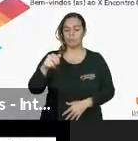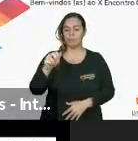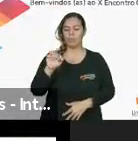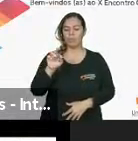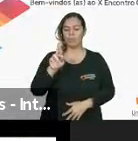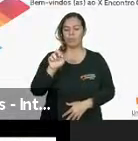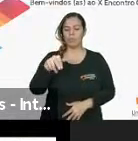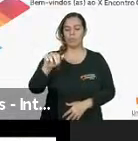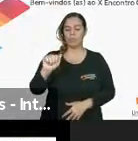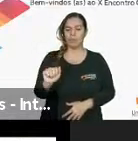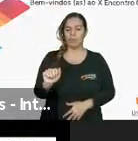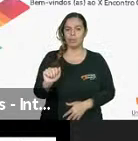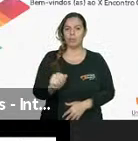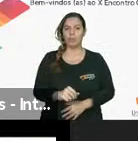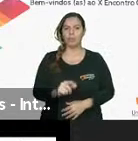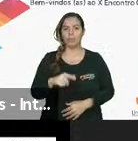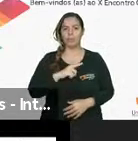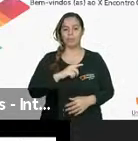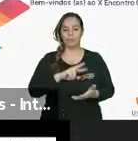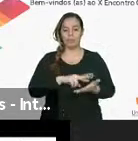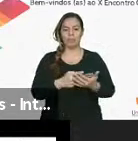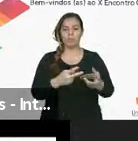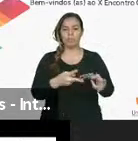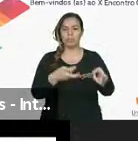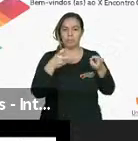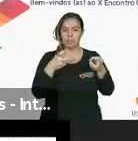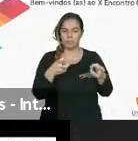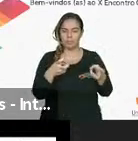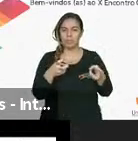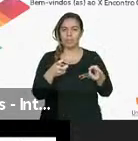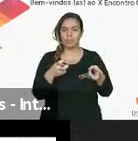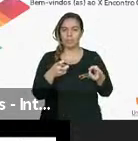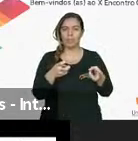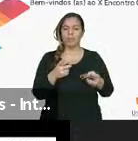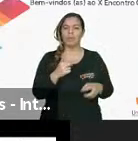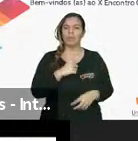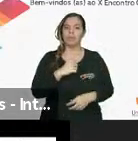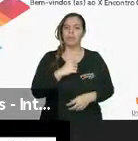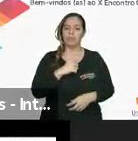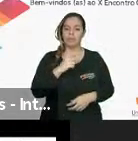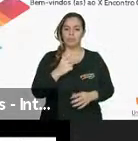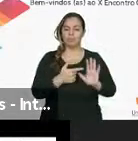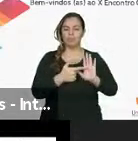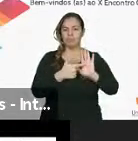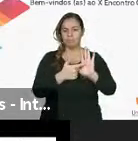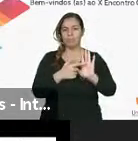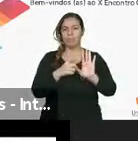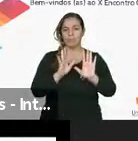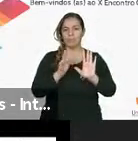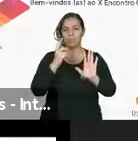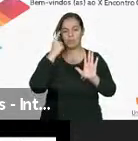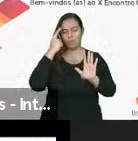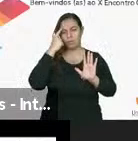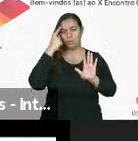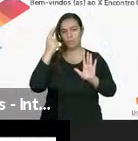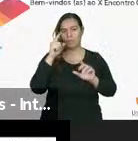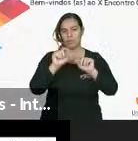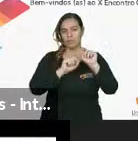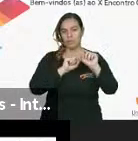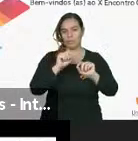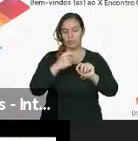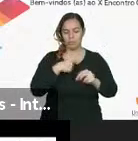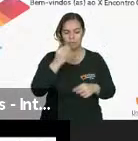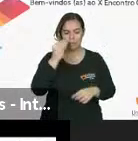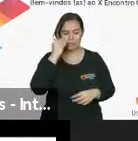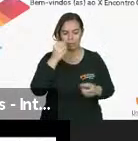sobre la percepción. Están aquí, digamos, pienso yo, o al menos intenté